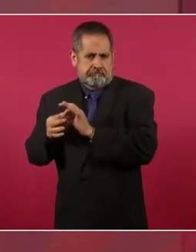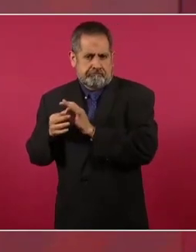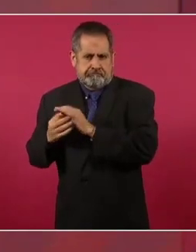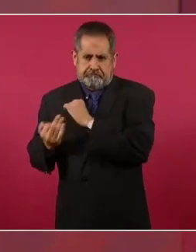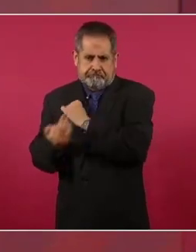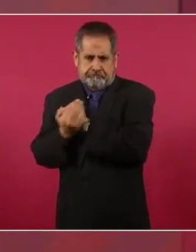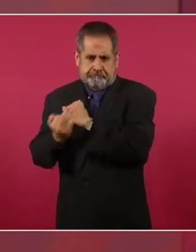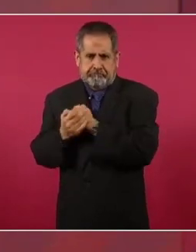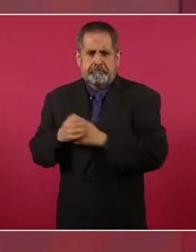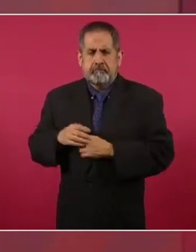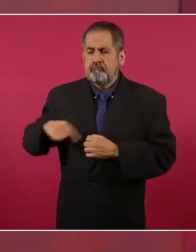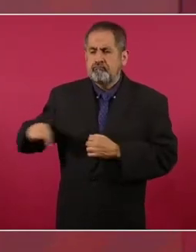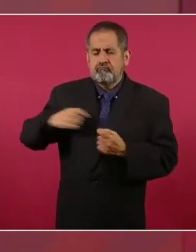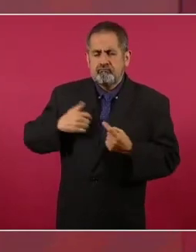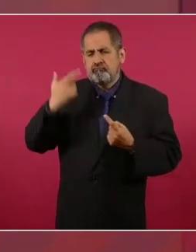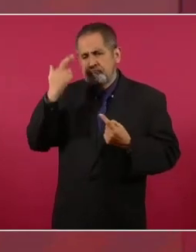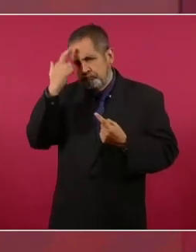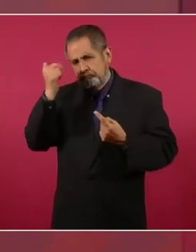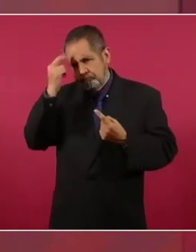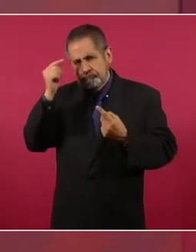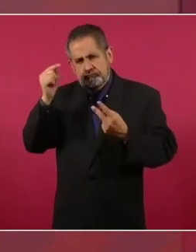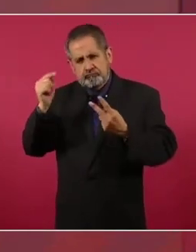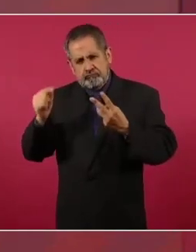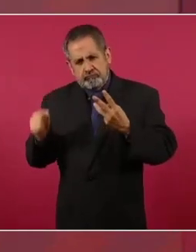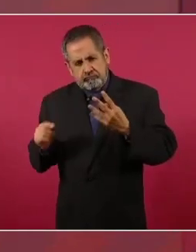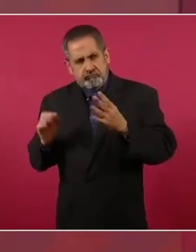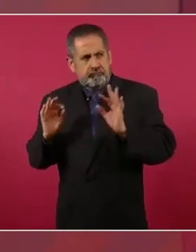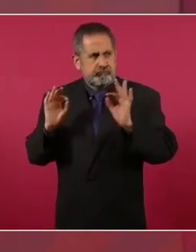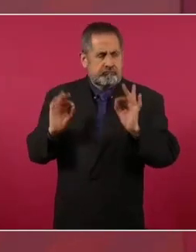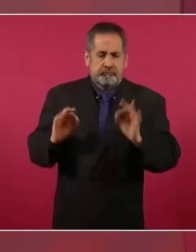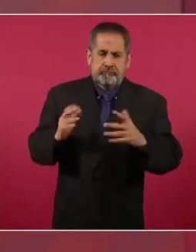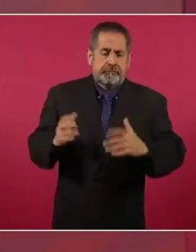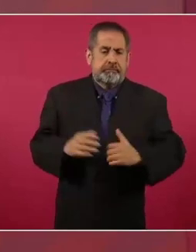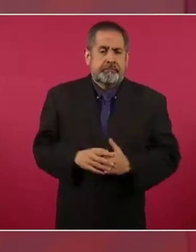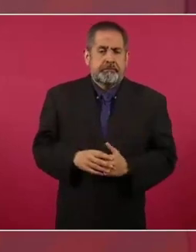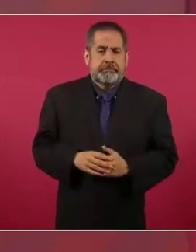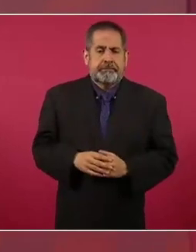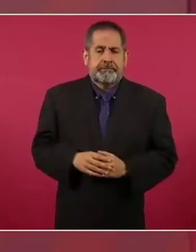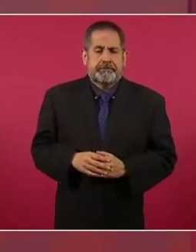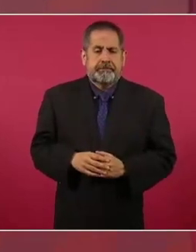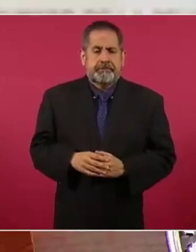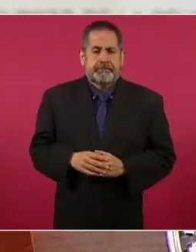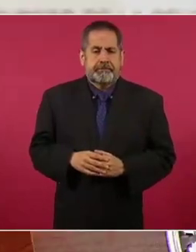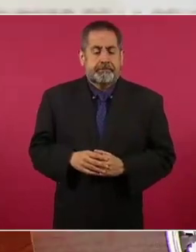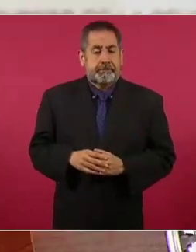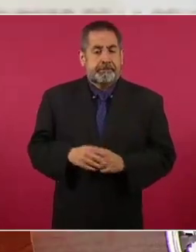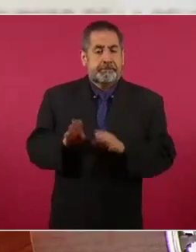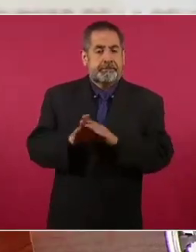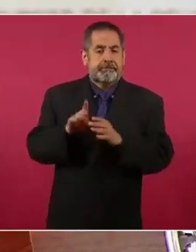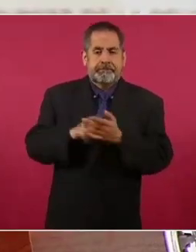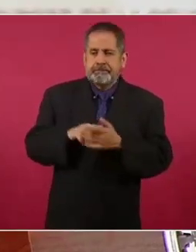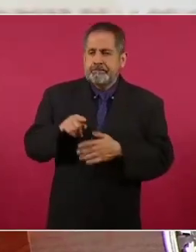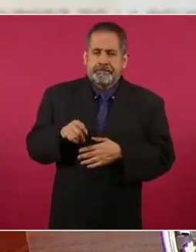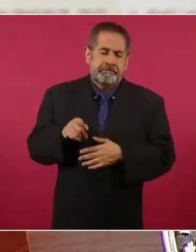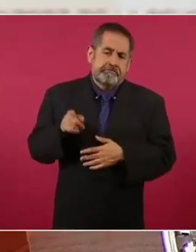defensores, argumentando: bueno, si así como está lleno de